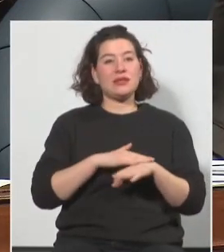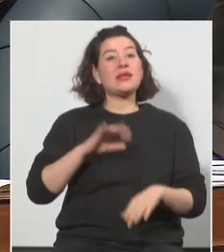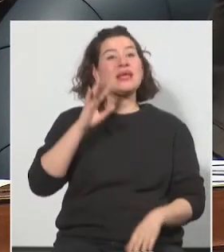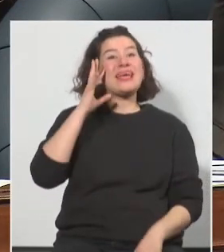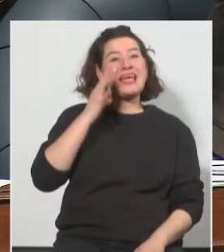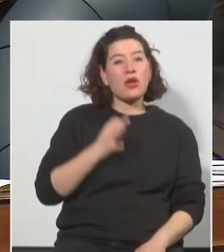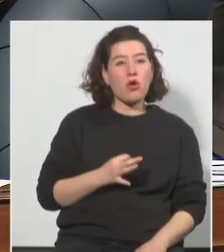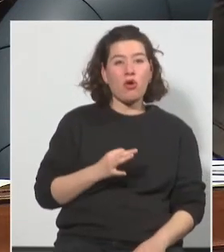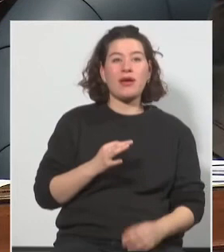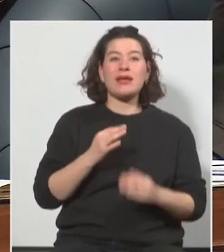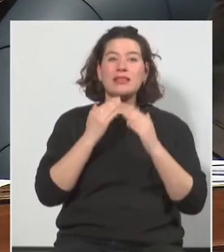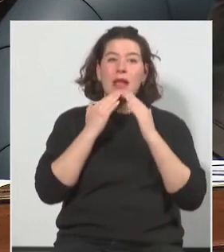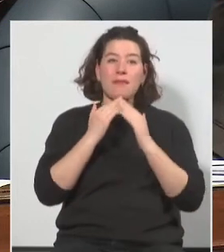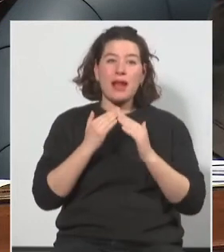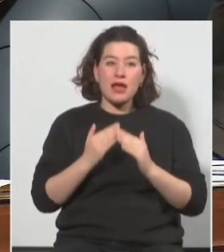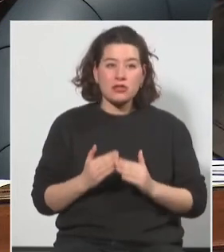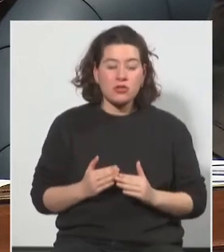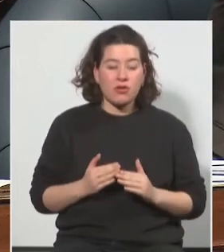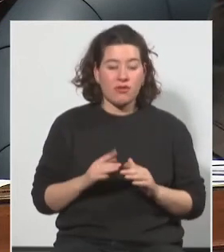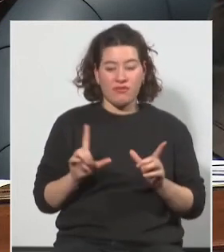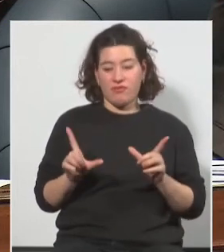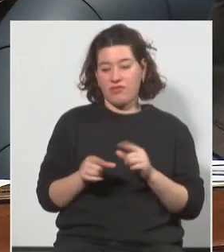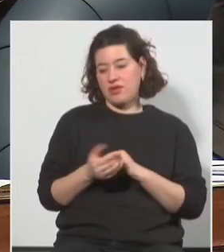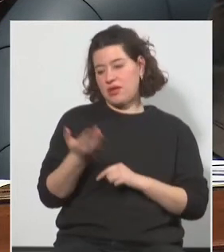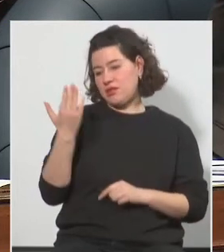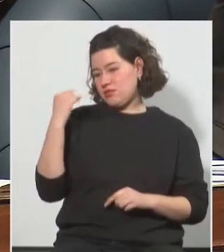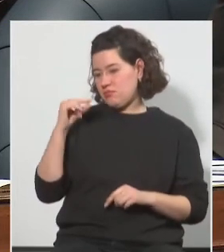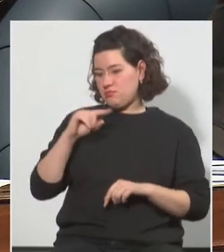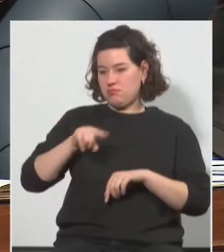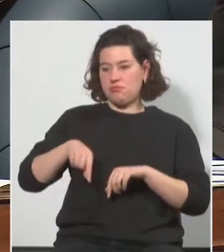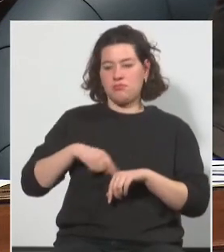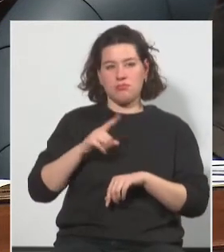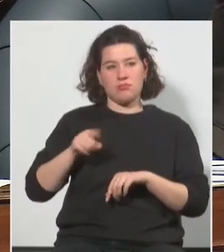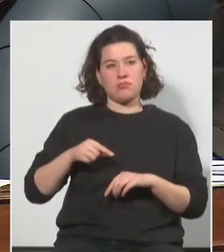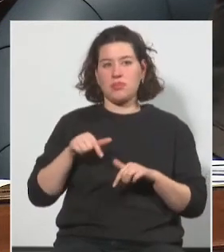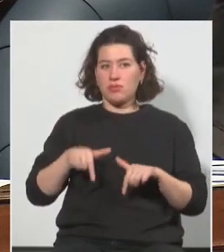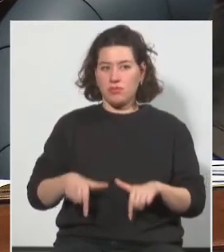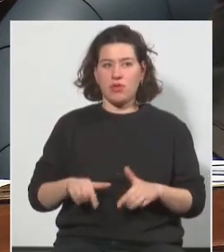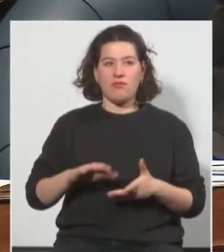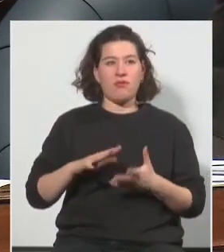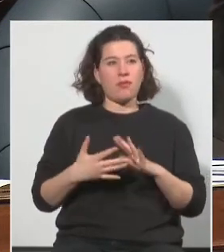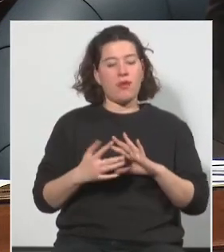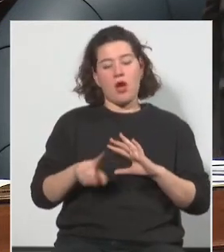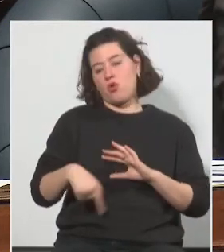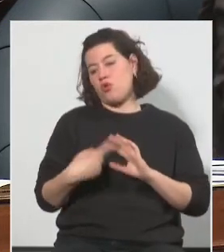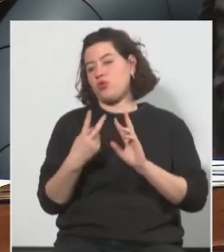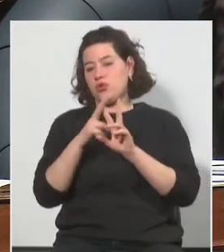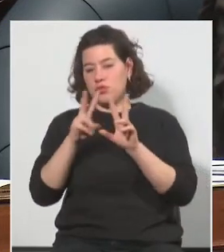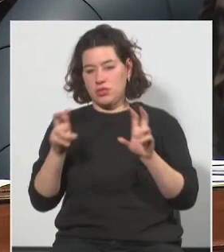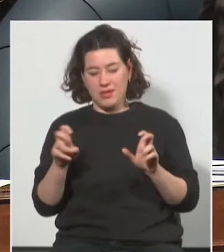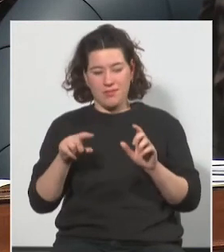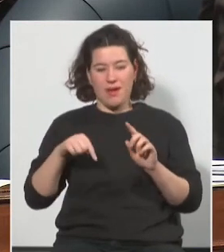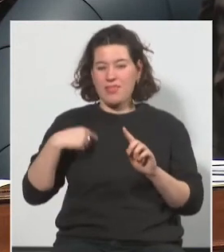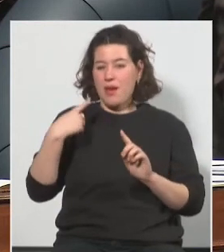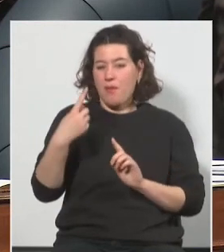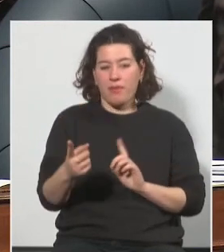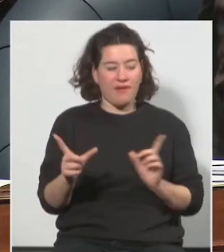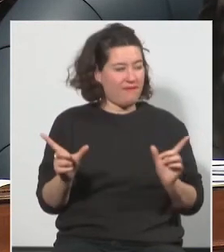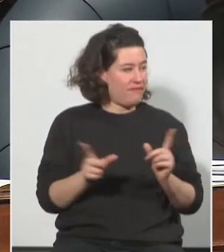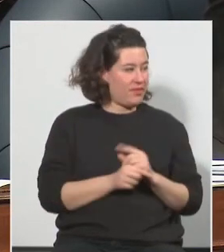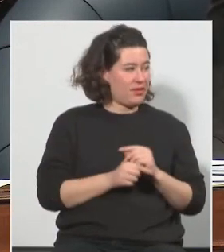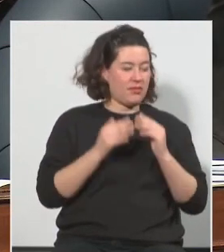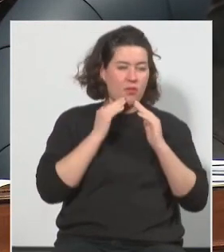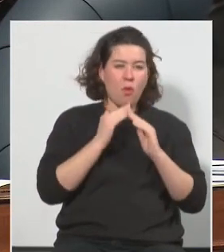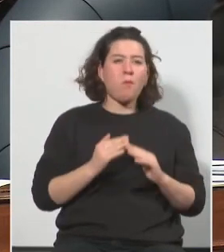la interpelación como tal se terminó hace mucho rato. Estamos asistiendo a otra cosa después de la interpelación, en